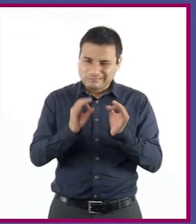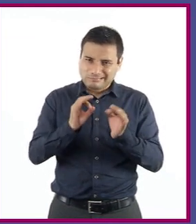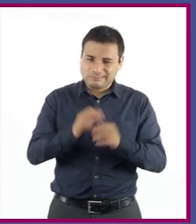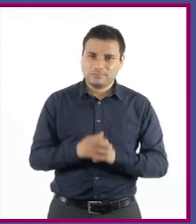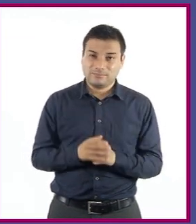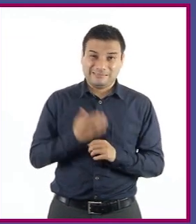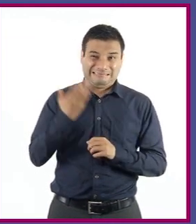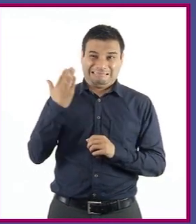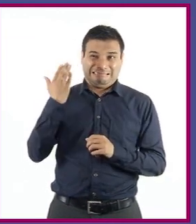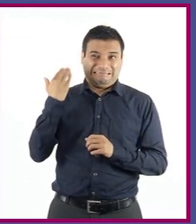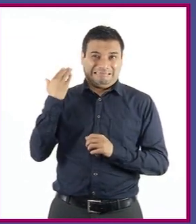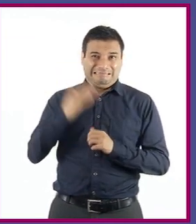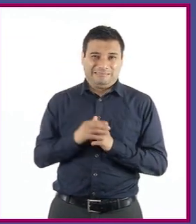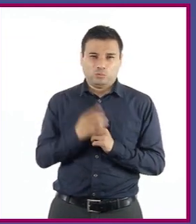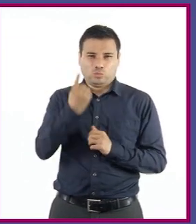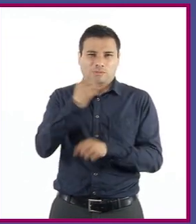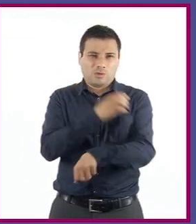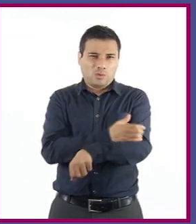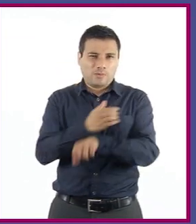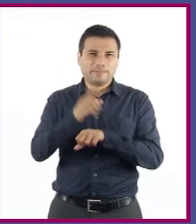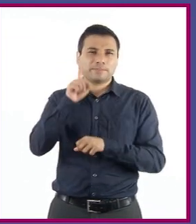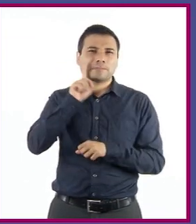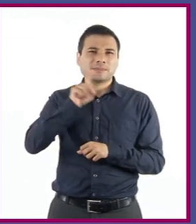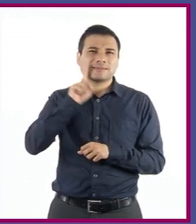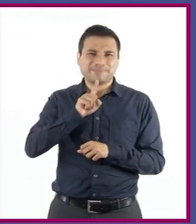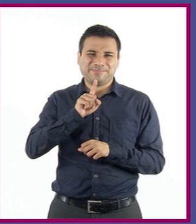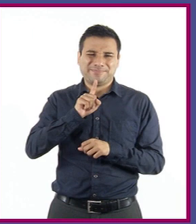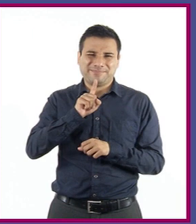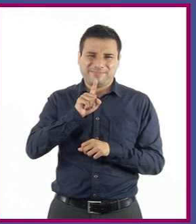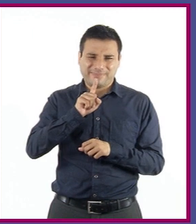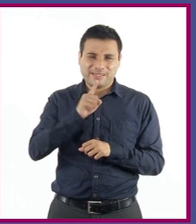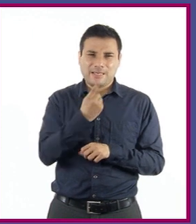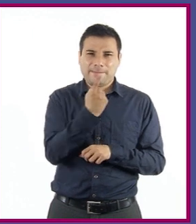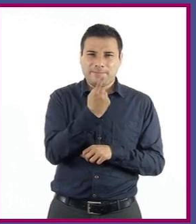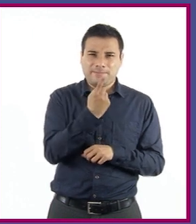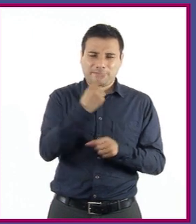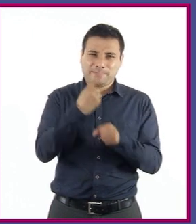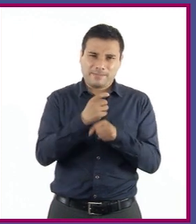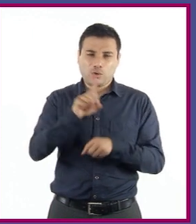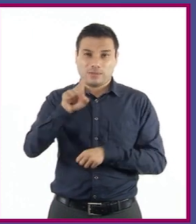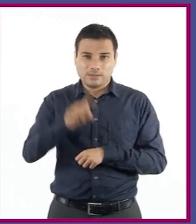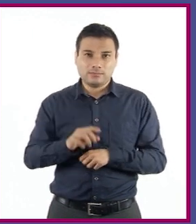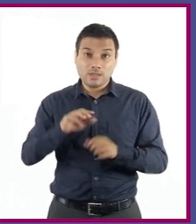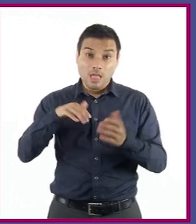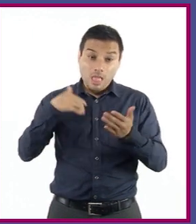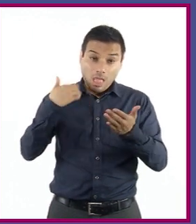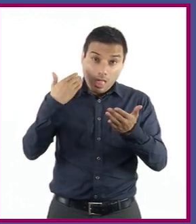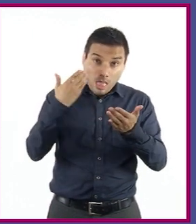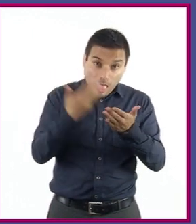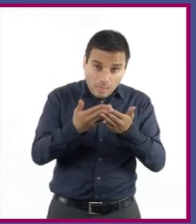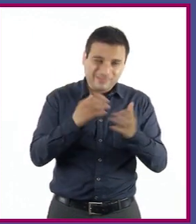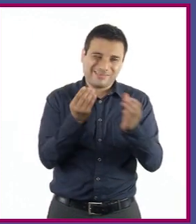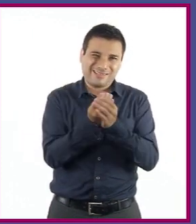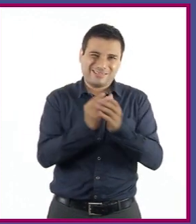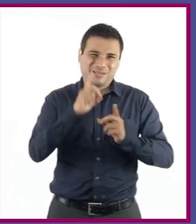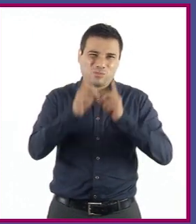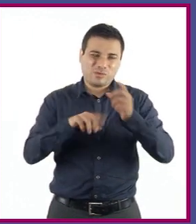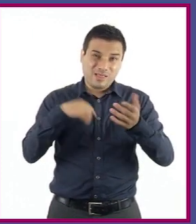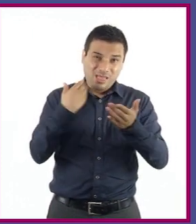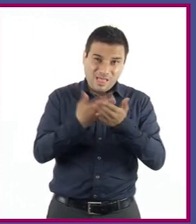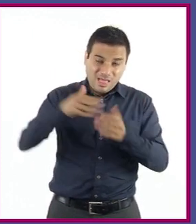unos días, una compañera de primero D se cayó en la clase de educación física y se lastimó un pie. Por ello,